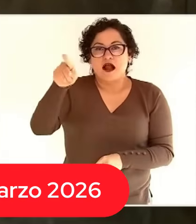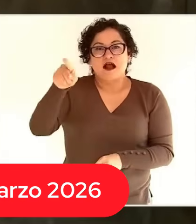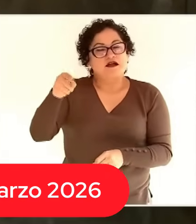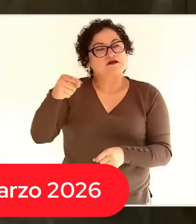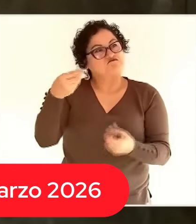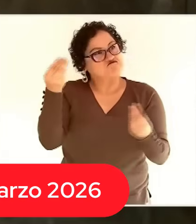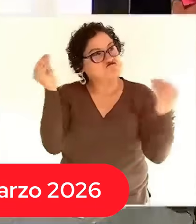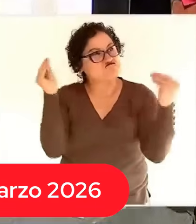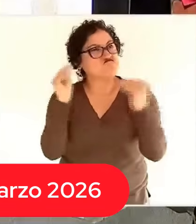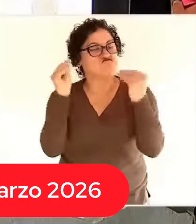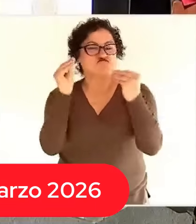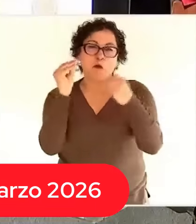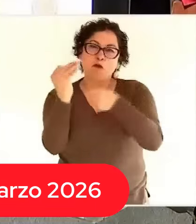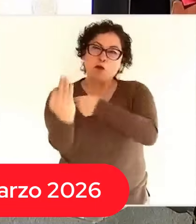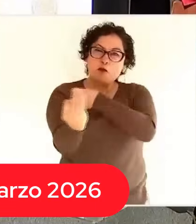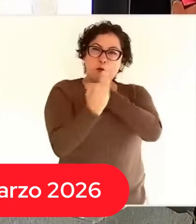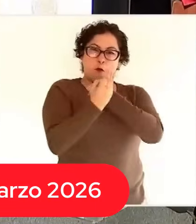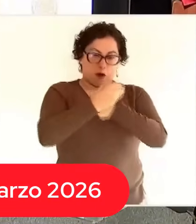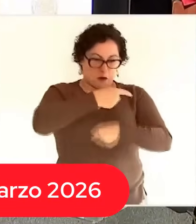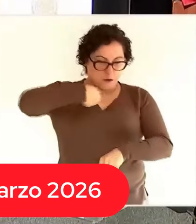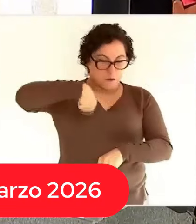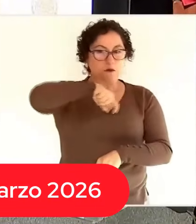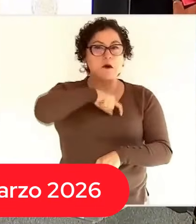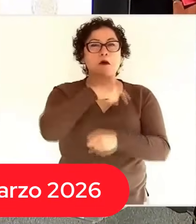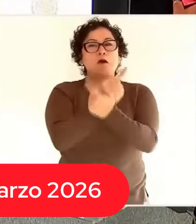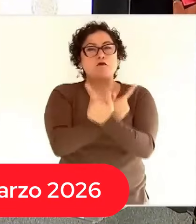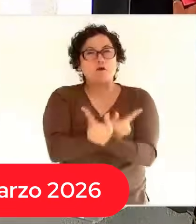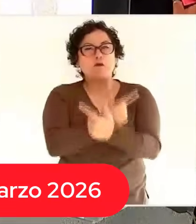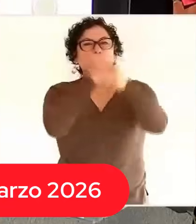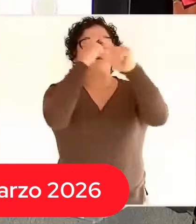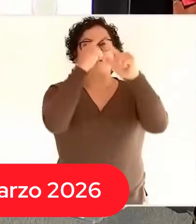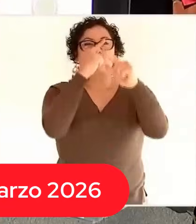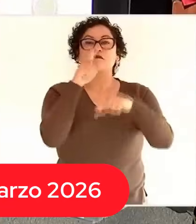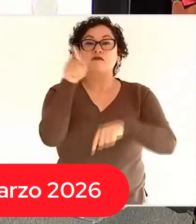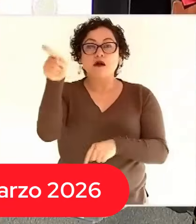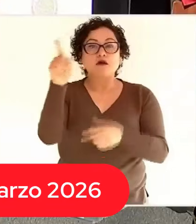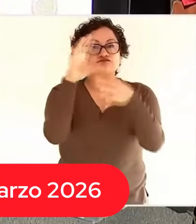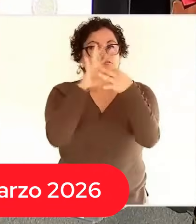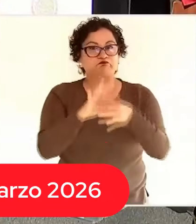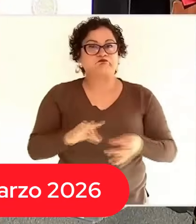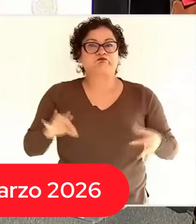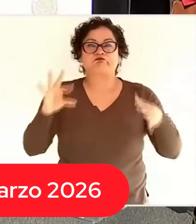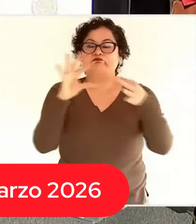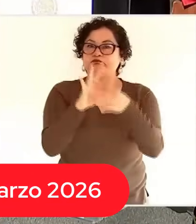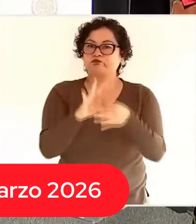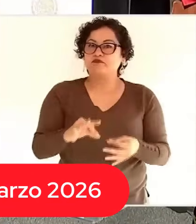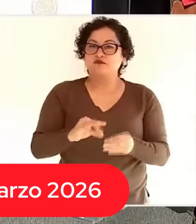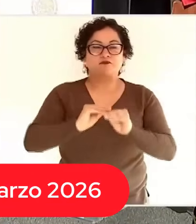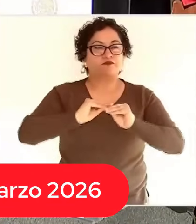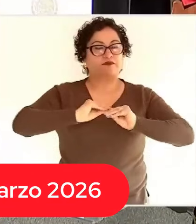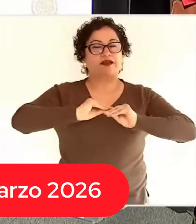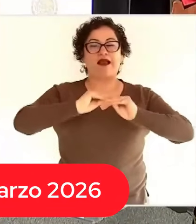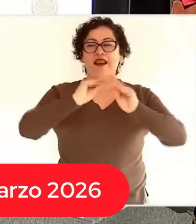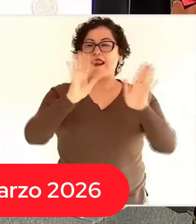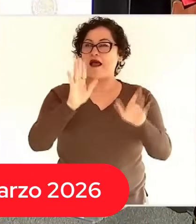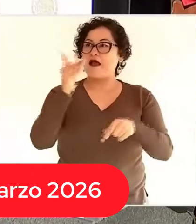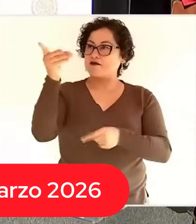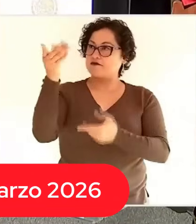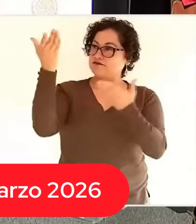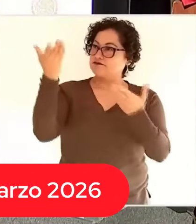soberanía. Una convicción que se expresa con claridad en este principio de actuar